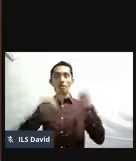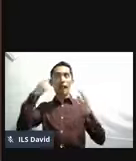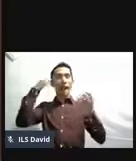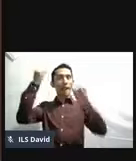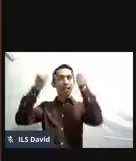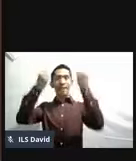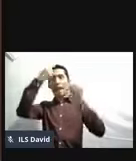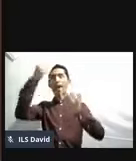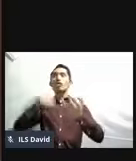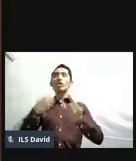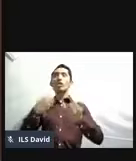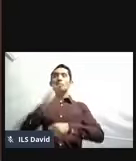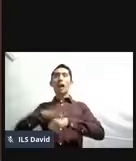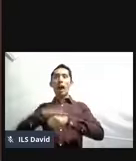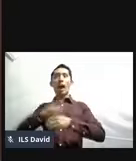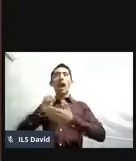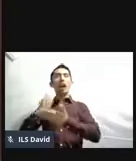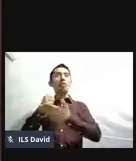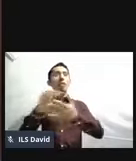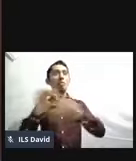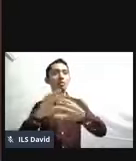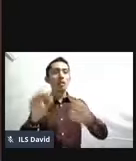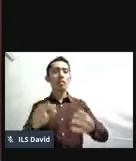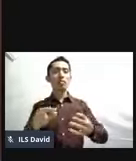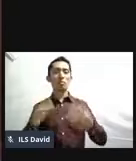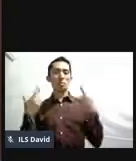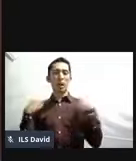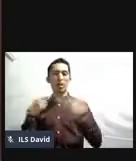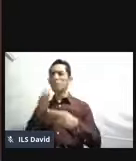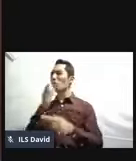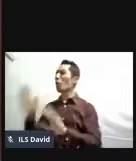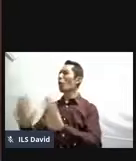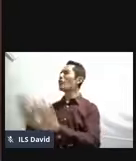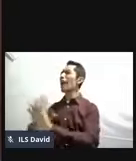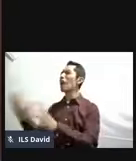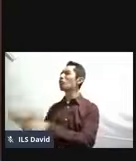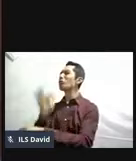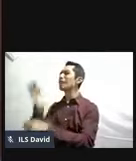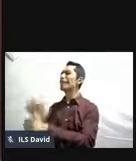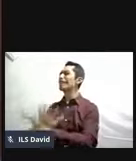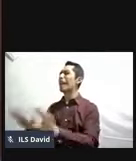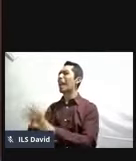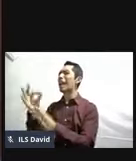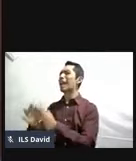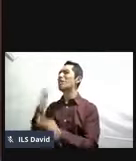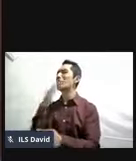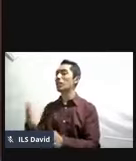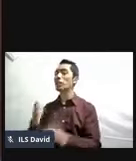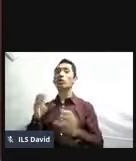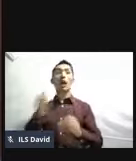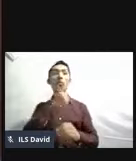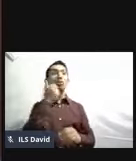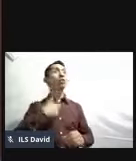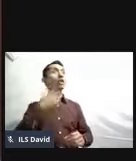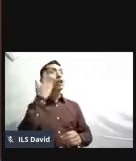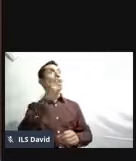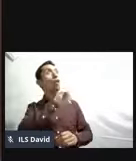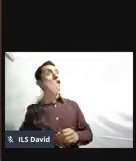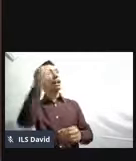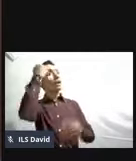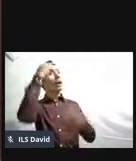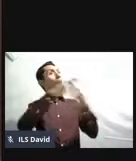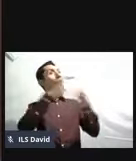qué propones esta actividad si ya traemos programada esta otra? Es decir, empiezan